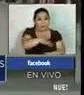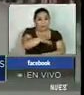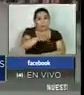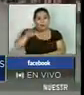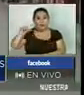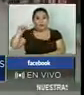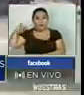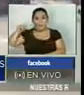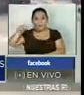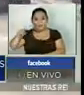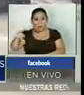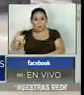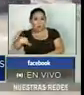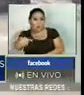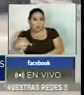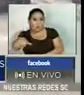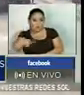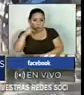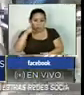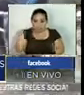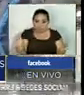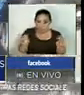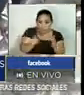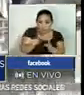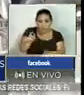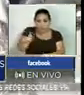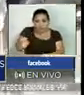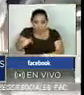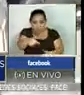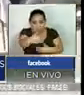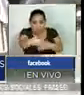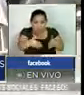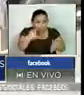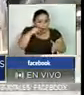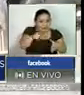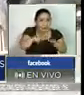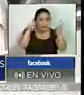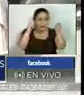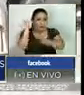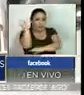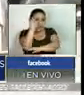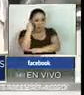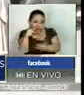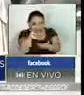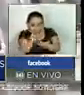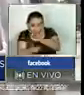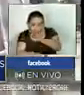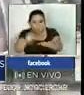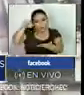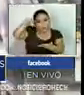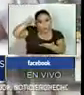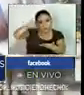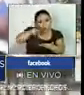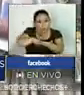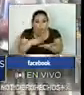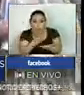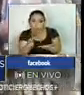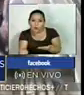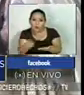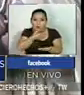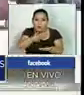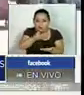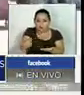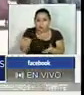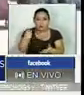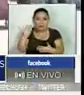también de El Alto. Y es que se reúnen los COETs, que son los centros operacionales de emergencia, para ir analizando cómo están avanzando los casos de acuerdo al reporte